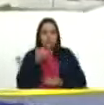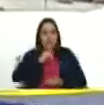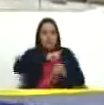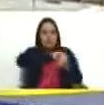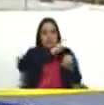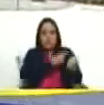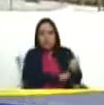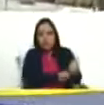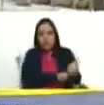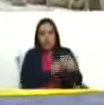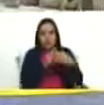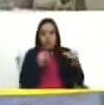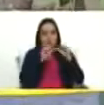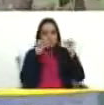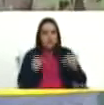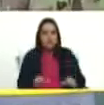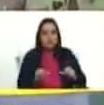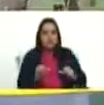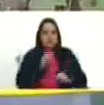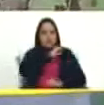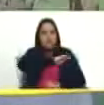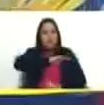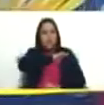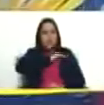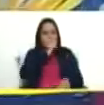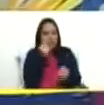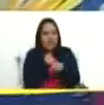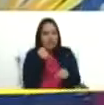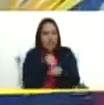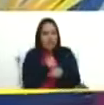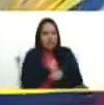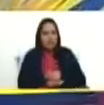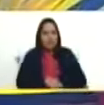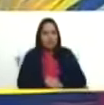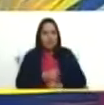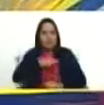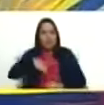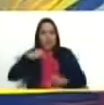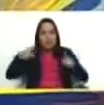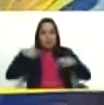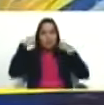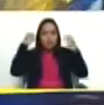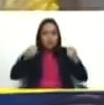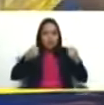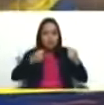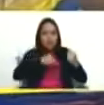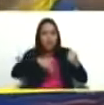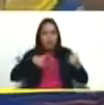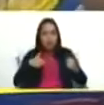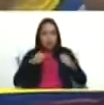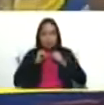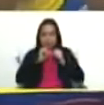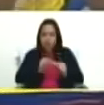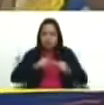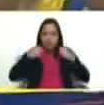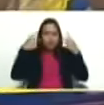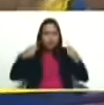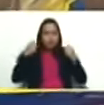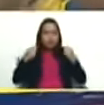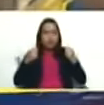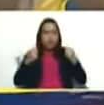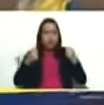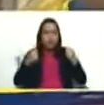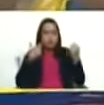fortaleciendo, todo el sistema de misiones funcionando. Estamos en victoria, presidente, estamos venciendo. Adelante,